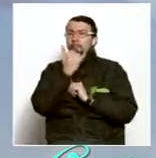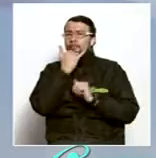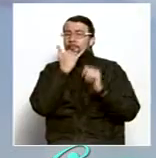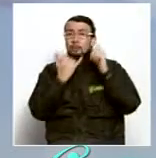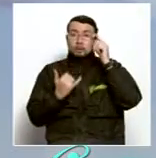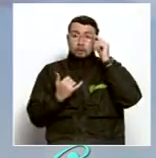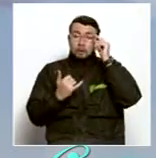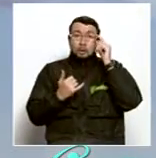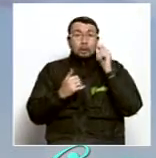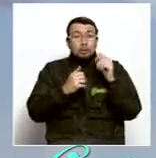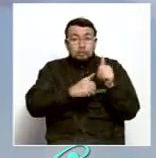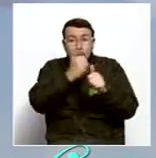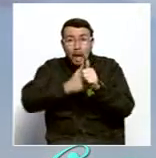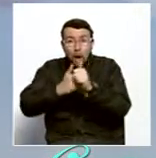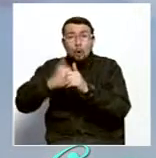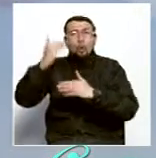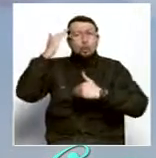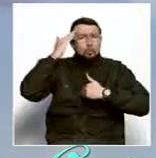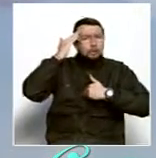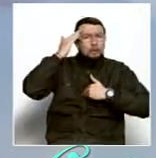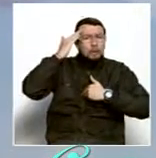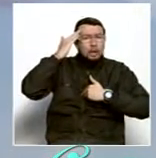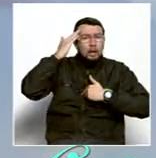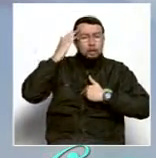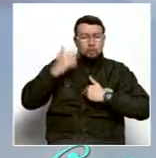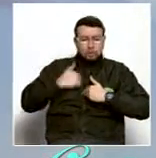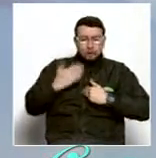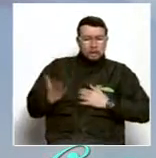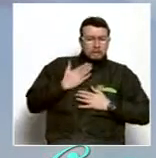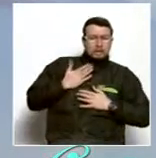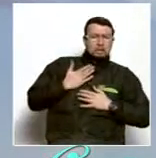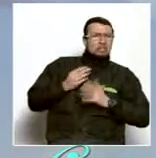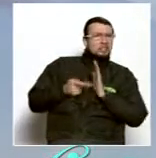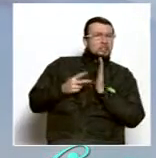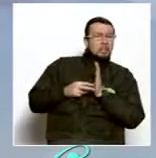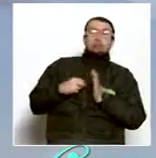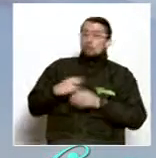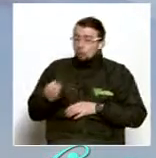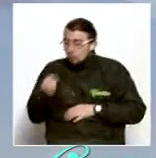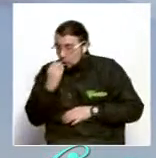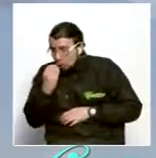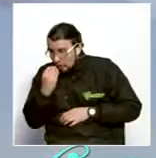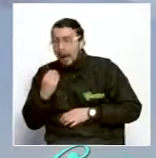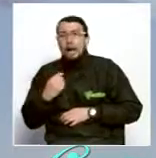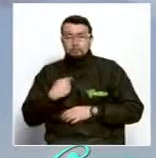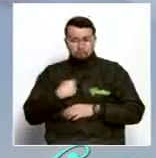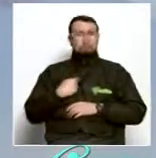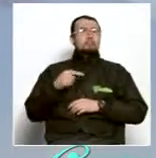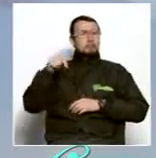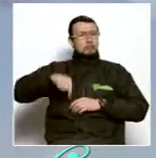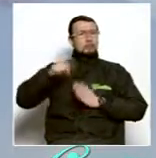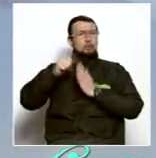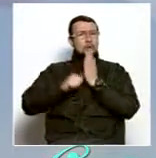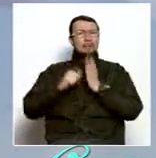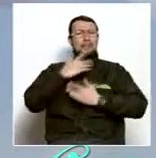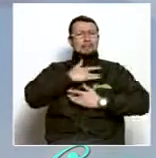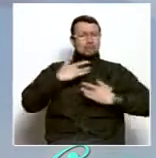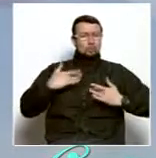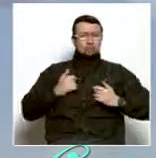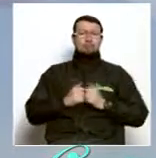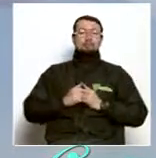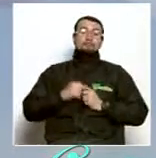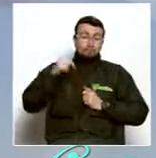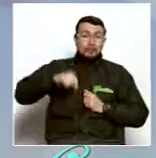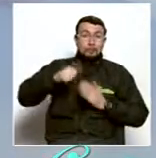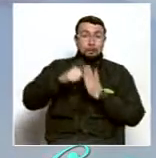tenemos que tener conciencia que nosotros somos lo que comemos y que este programa es realmente salud y que este programa es lo que uno